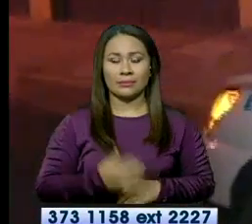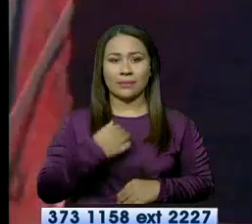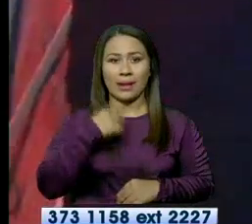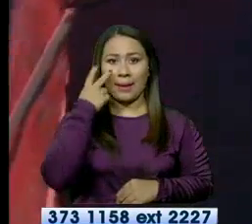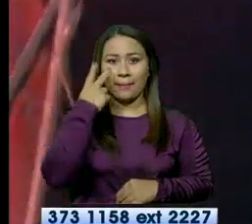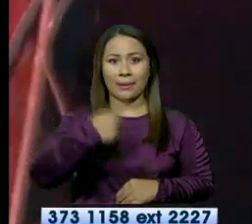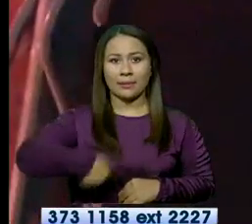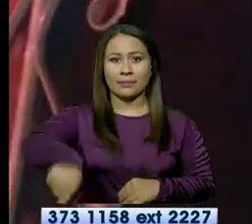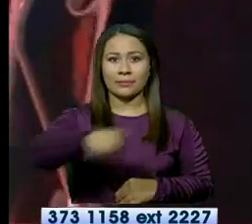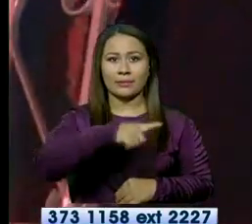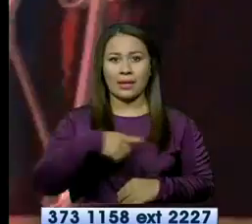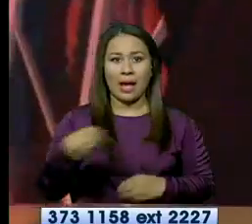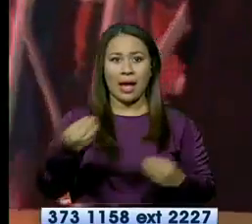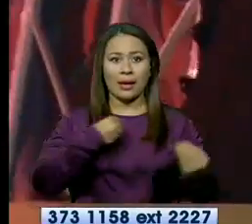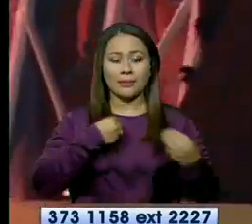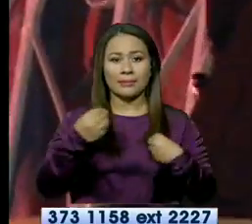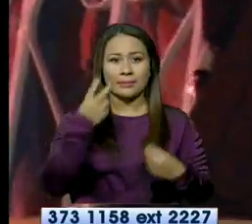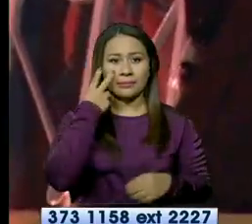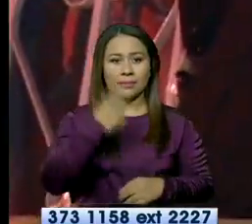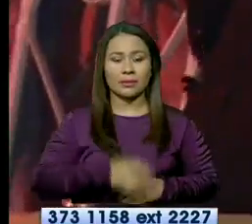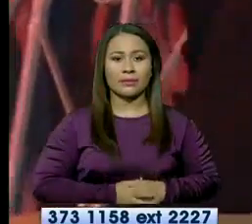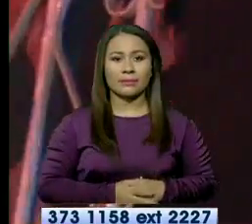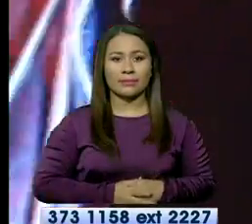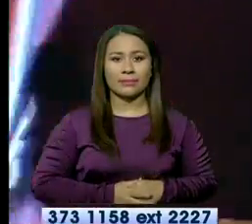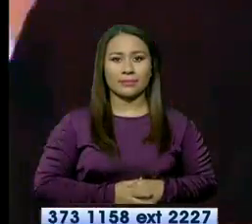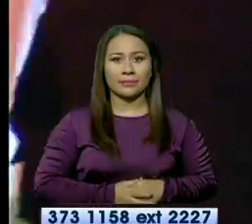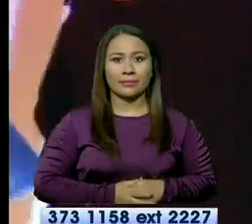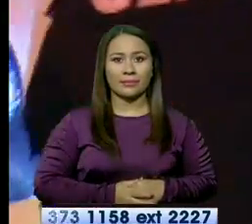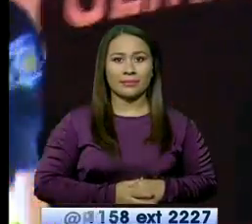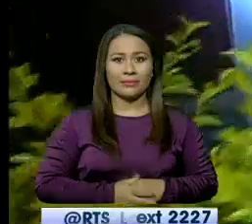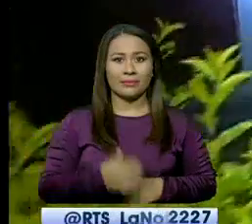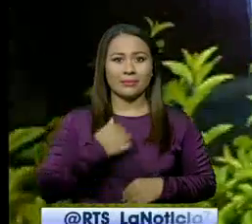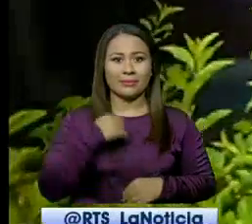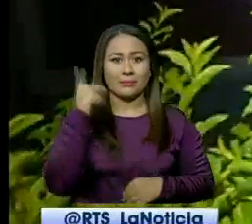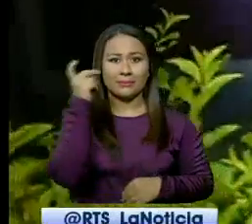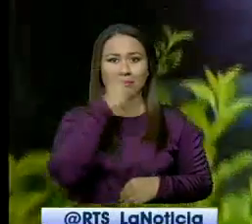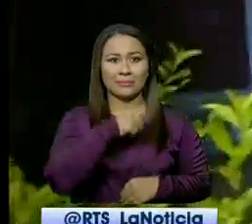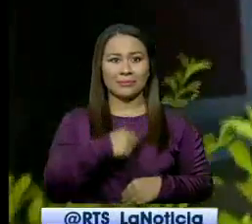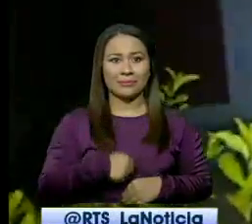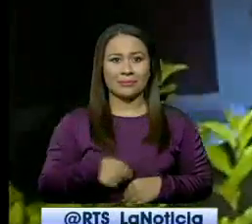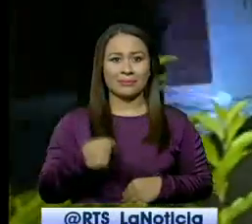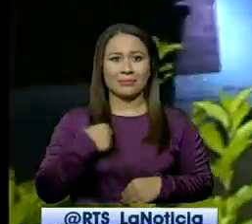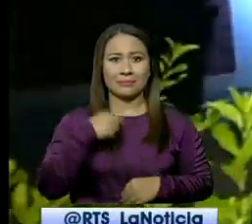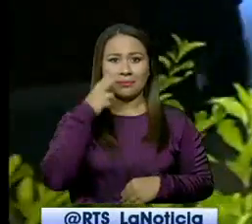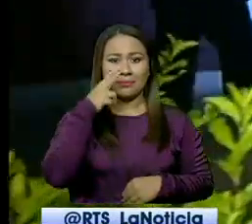policial efectuado en diferentes sectores de Guayaquil.